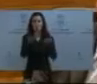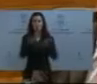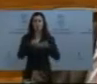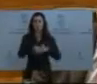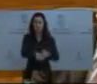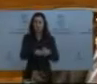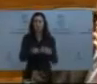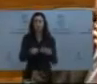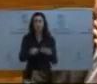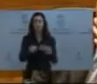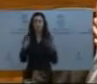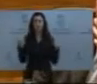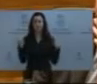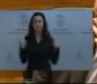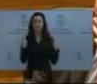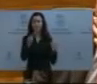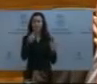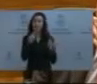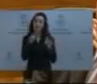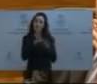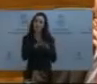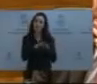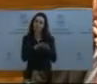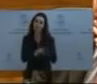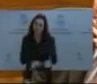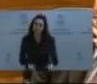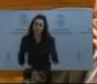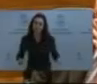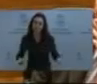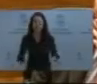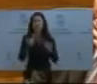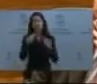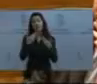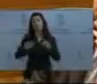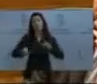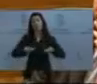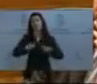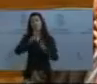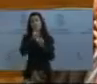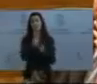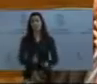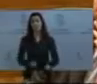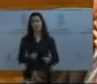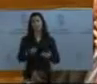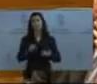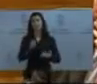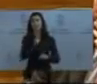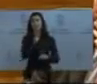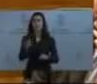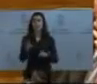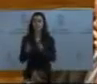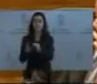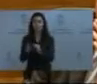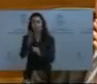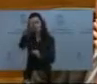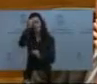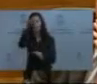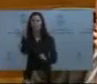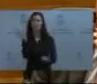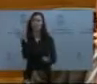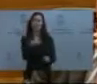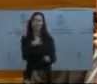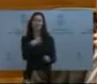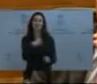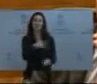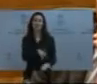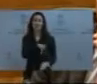asfixia fiscal, se ha visto aliviada para una inmensa mayoría de los asturianos gracias a la negociación presupuestaria del Partido Popular, que no olvidemos, cuando gobierne